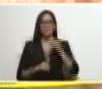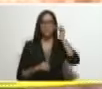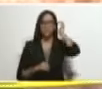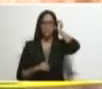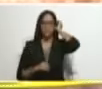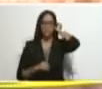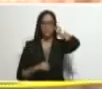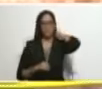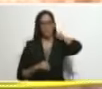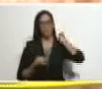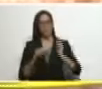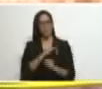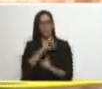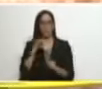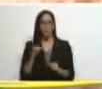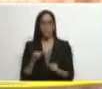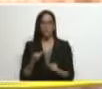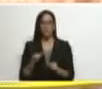Igualmente,